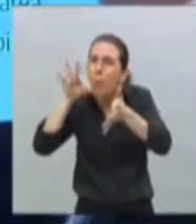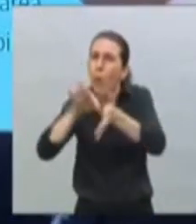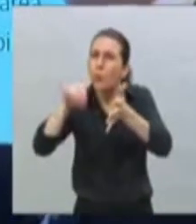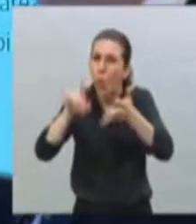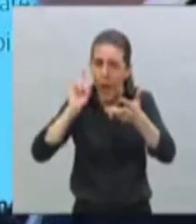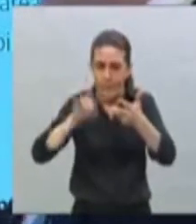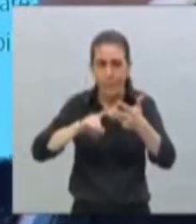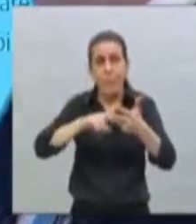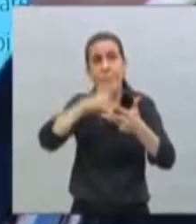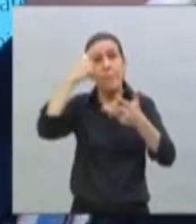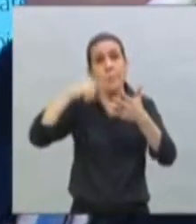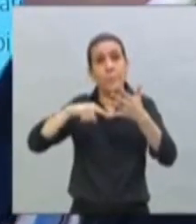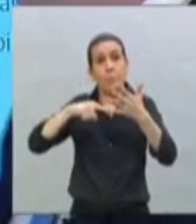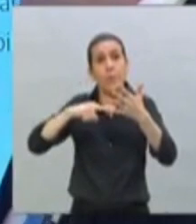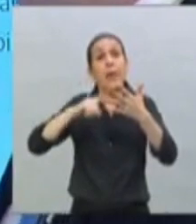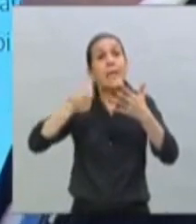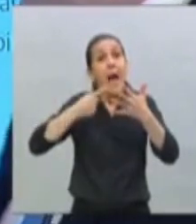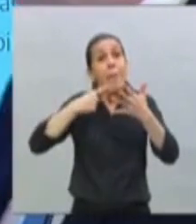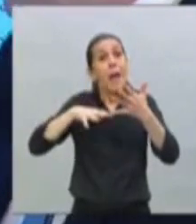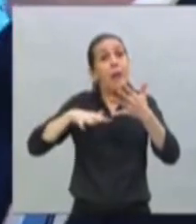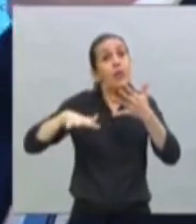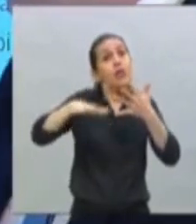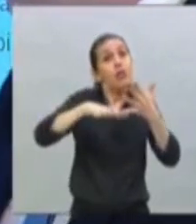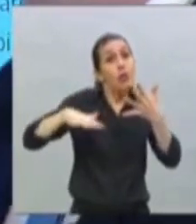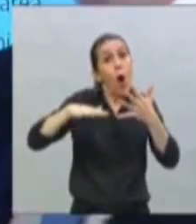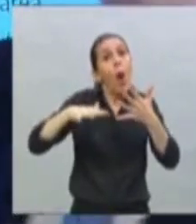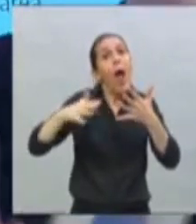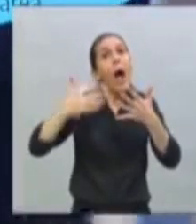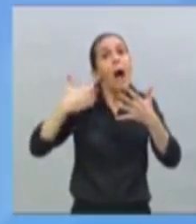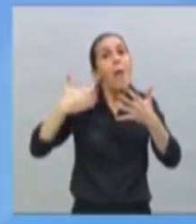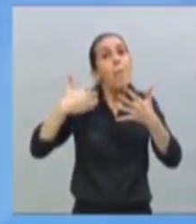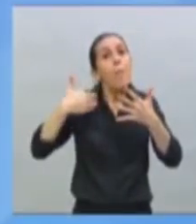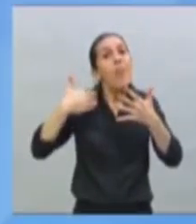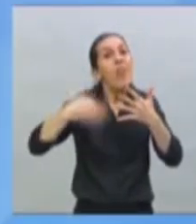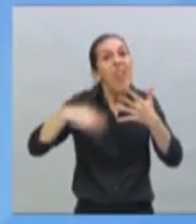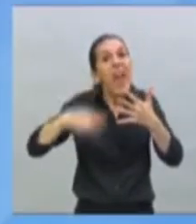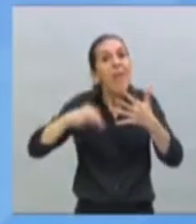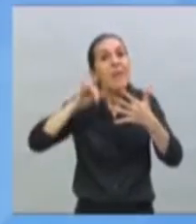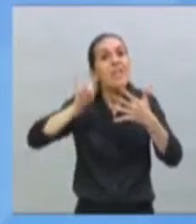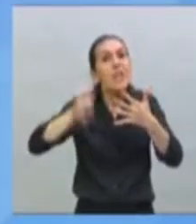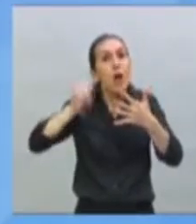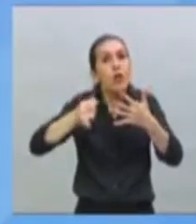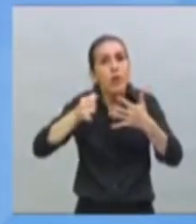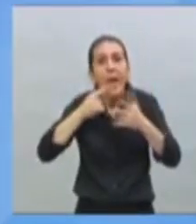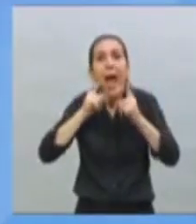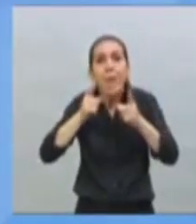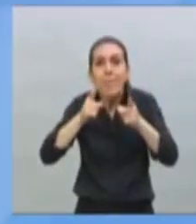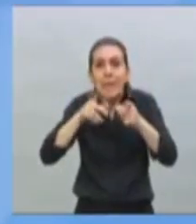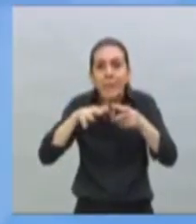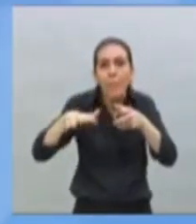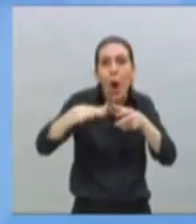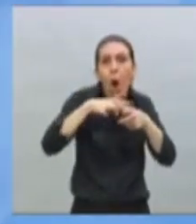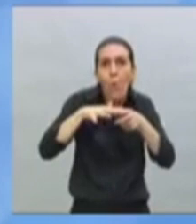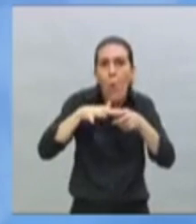Y la zona que tenemos, que se puede habilitar, no puede tener transmisión comunitaria.